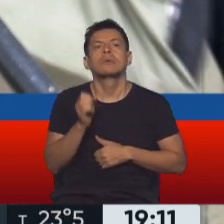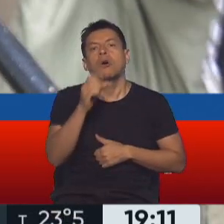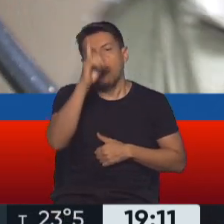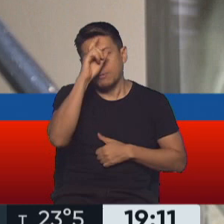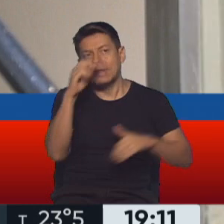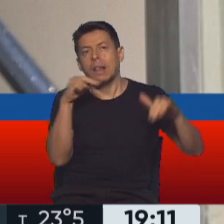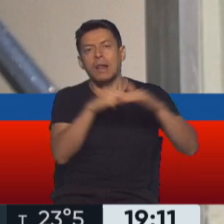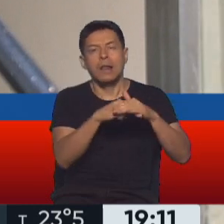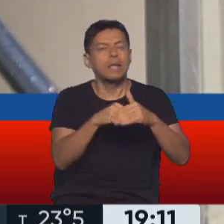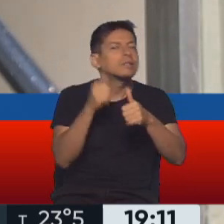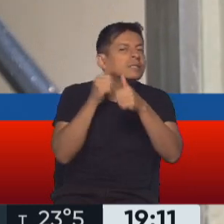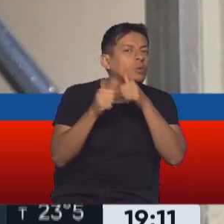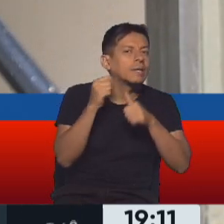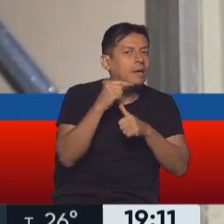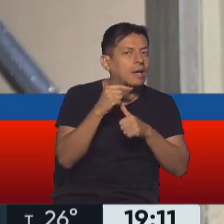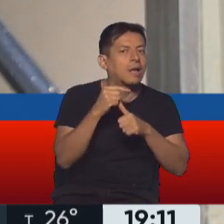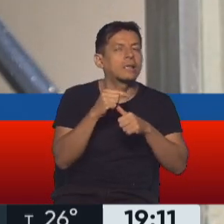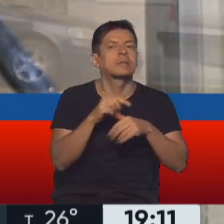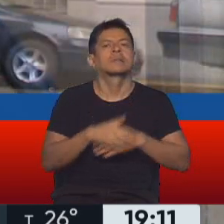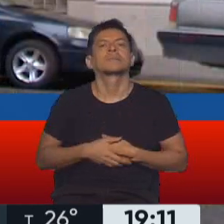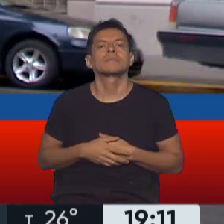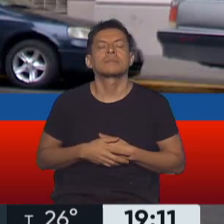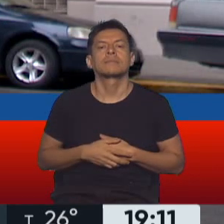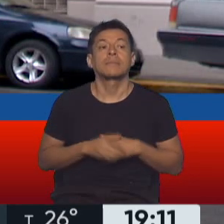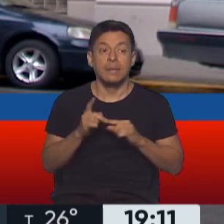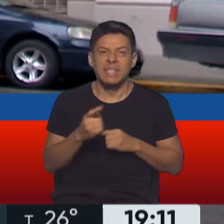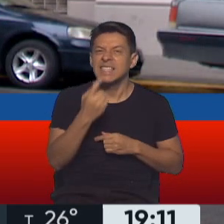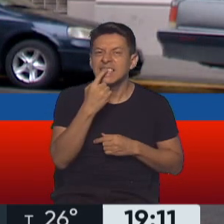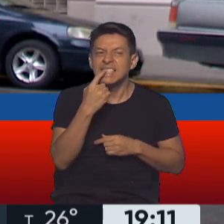y bueno, a la parte de odontología.